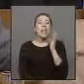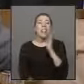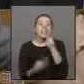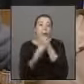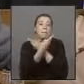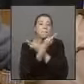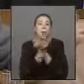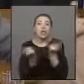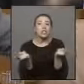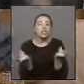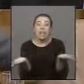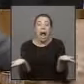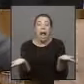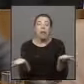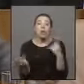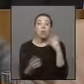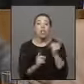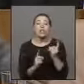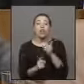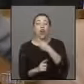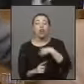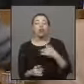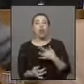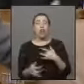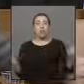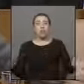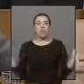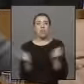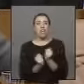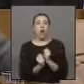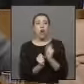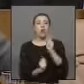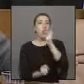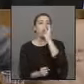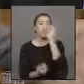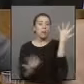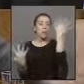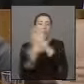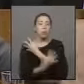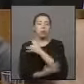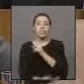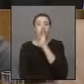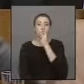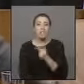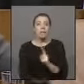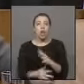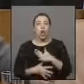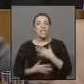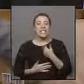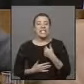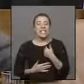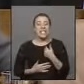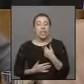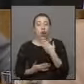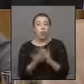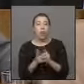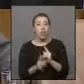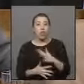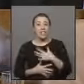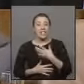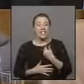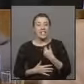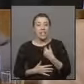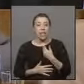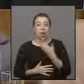mostrarlo? Porque si no, somos indolentes, porque si no, no lo vemos. Y si no lo vemos, no lo sentimos. ¿Y cuándo lo sentimos?